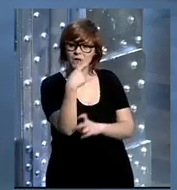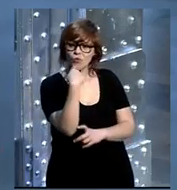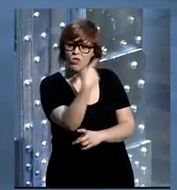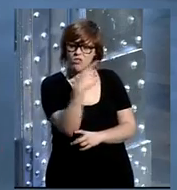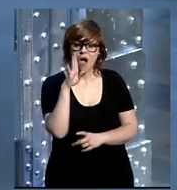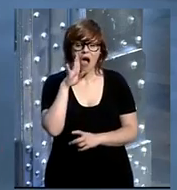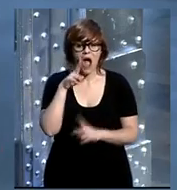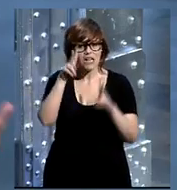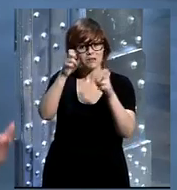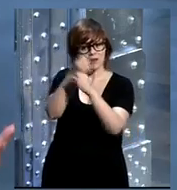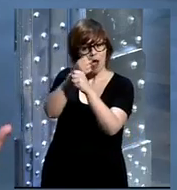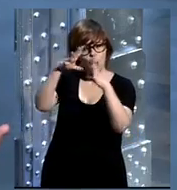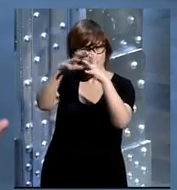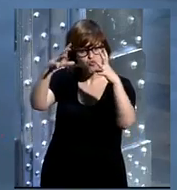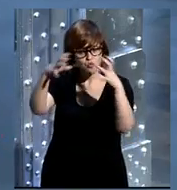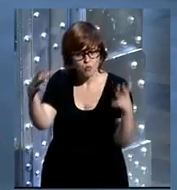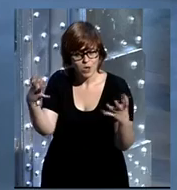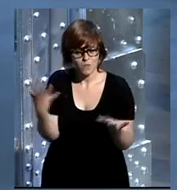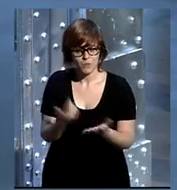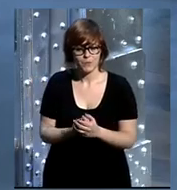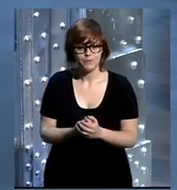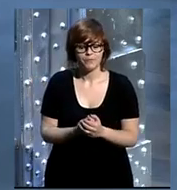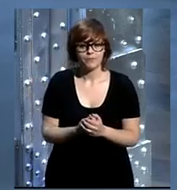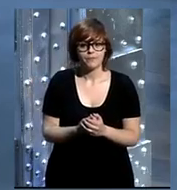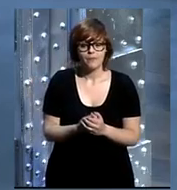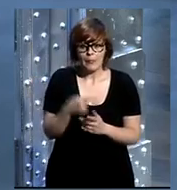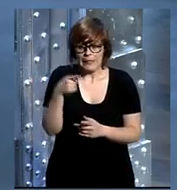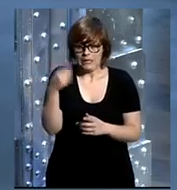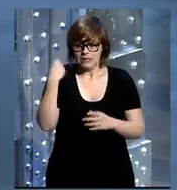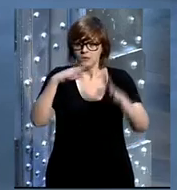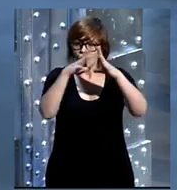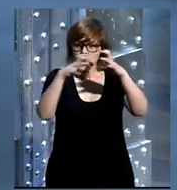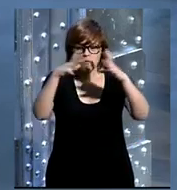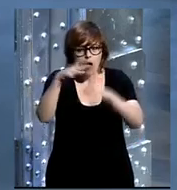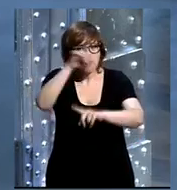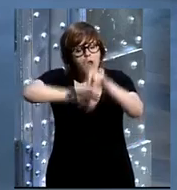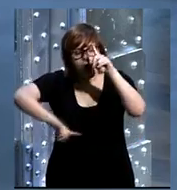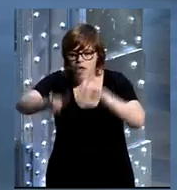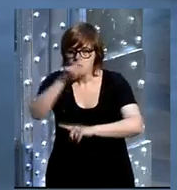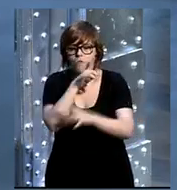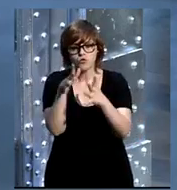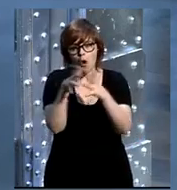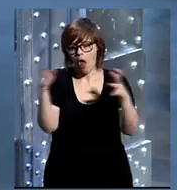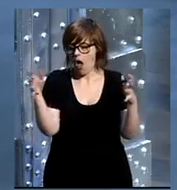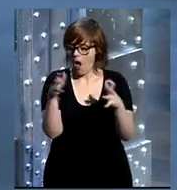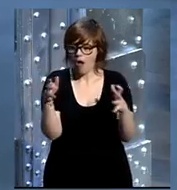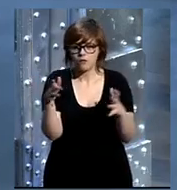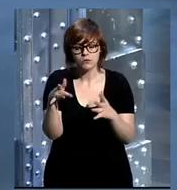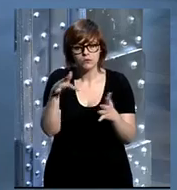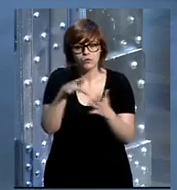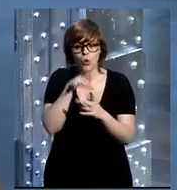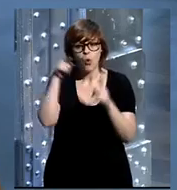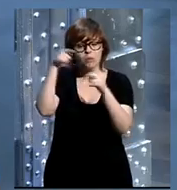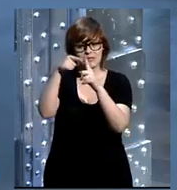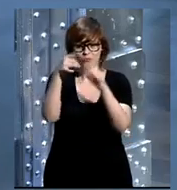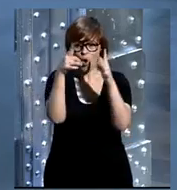Pues en los temas de computación en nube hay enormes problemas derivados de la